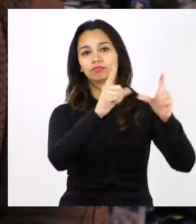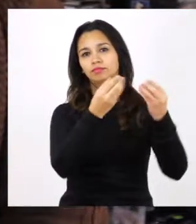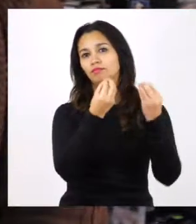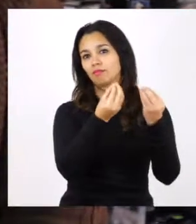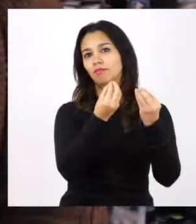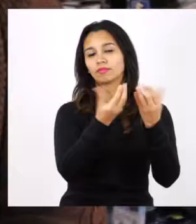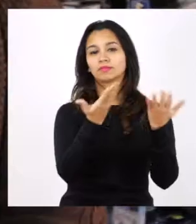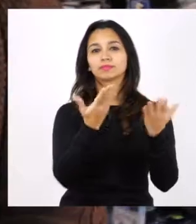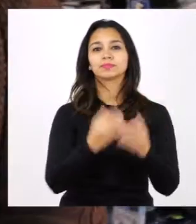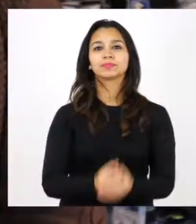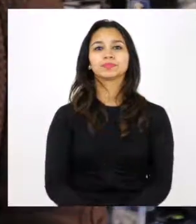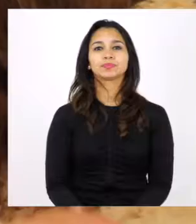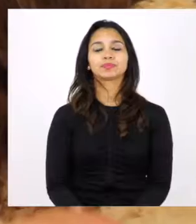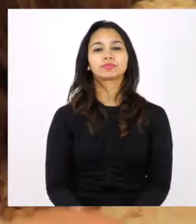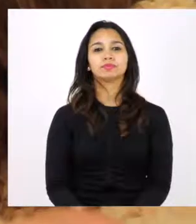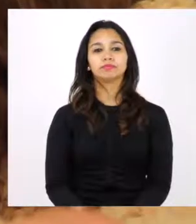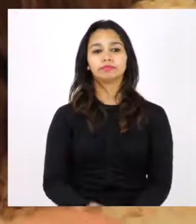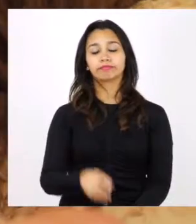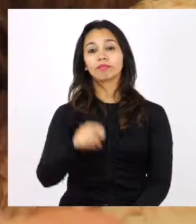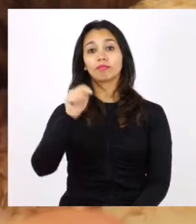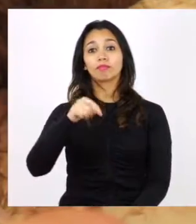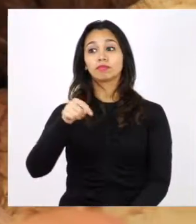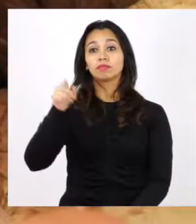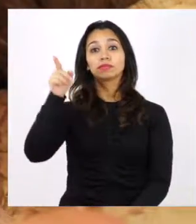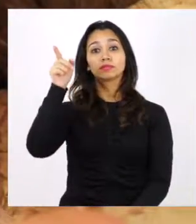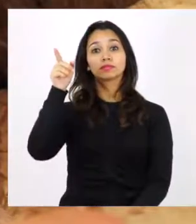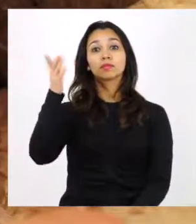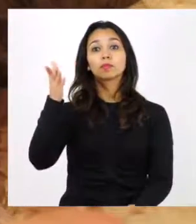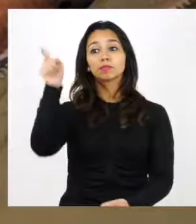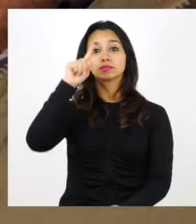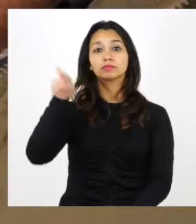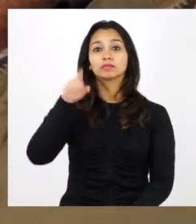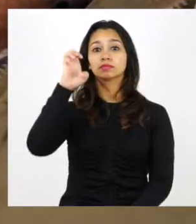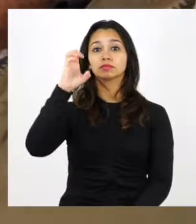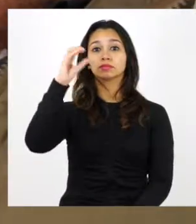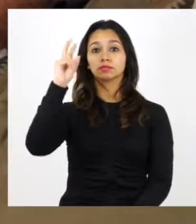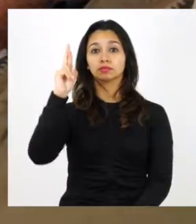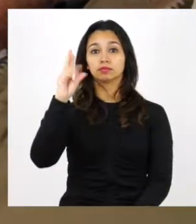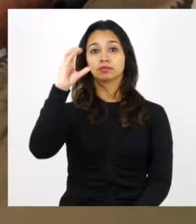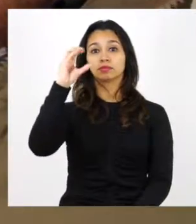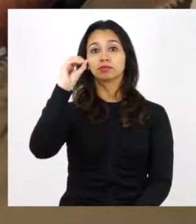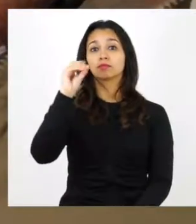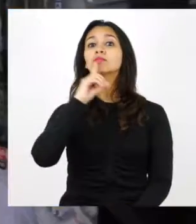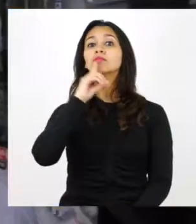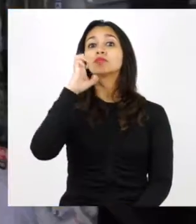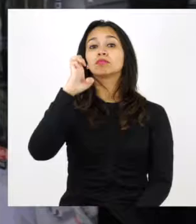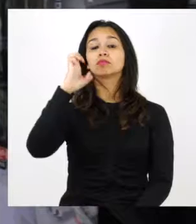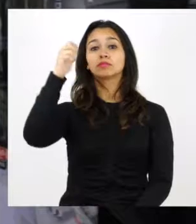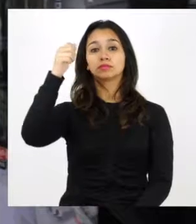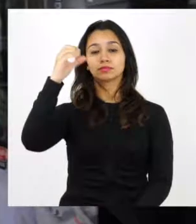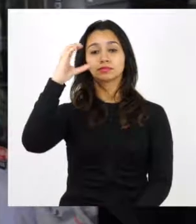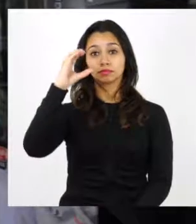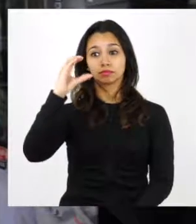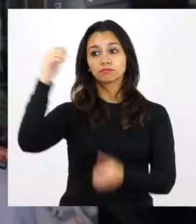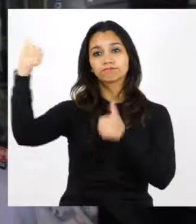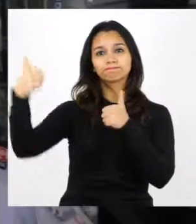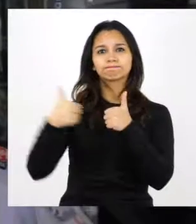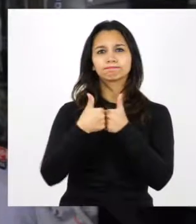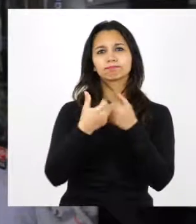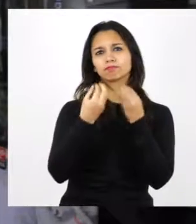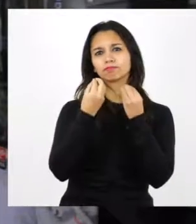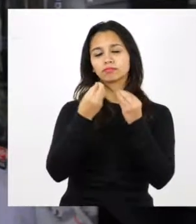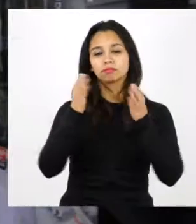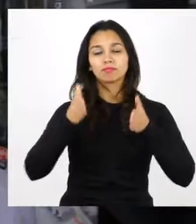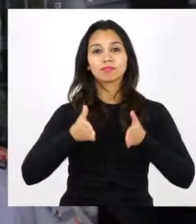todos los que trabajemos en esta calle. Mira, para mí es vital el apoyo que se está logrando, ya que yo lo visualizo el apoyo de ellos para que